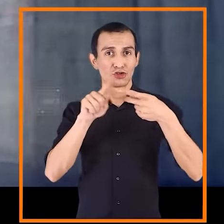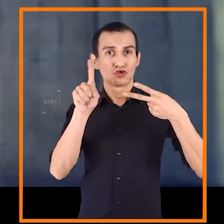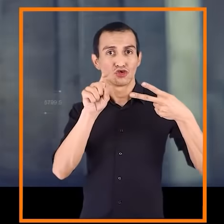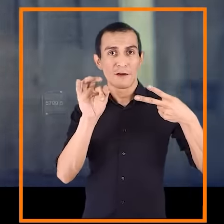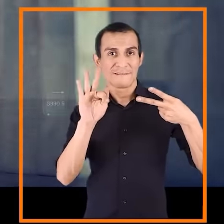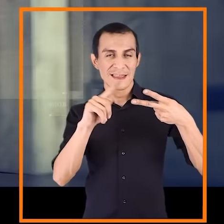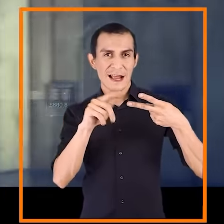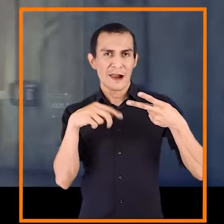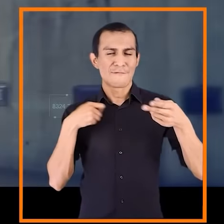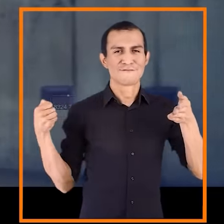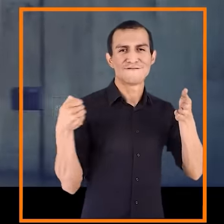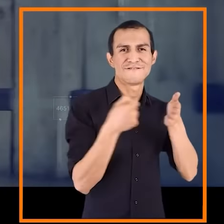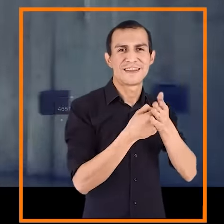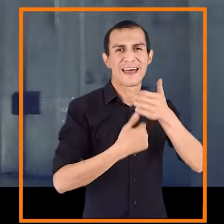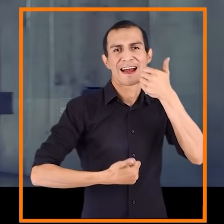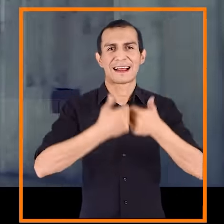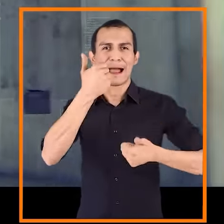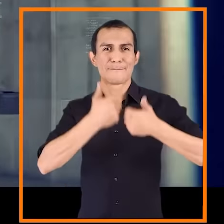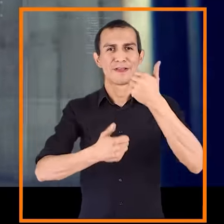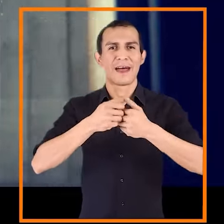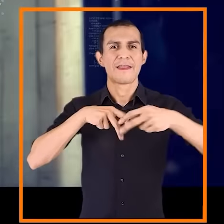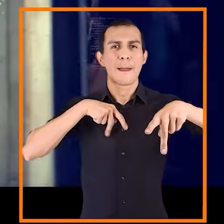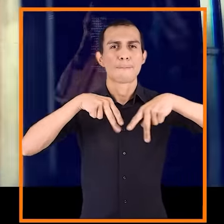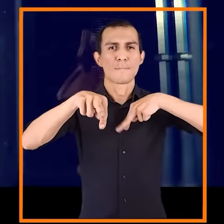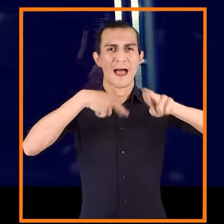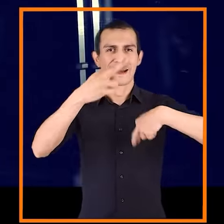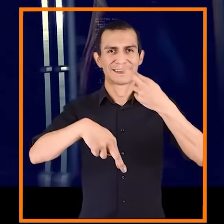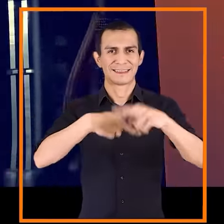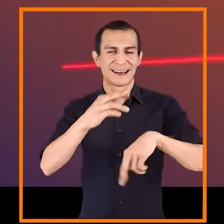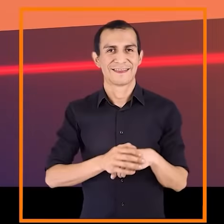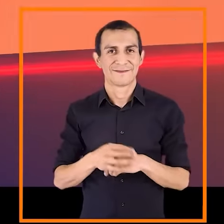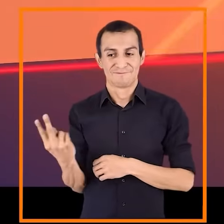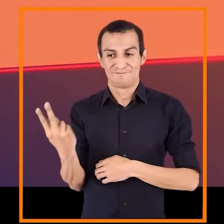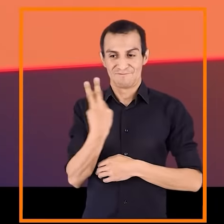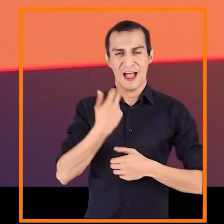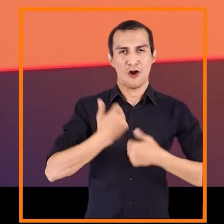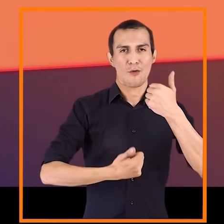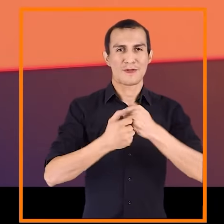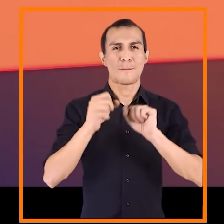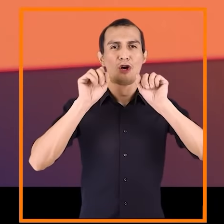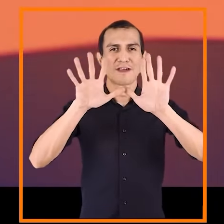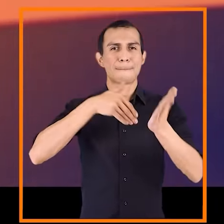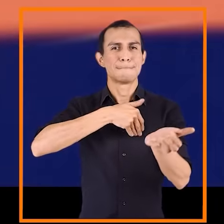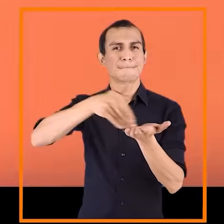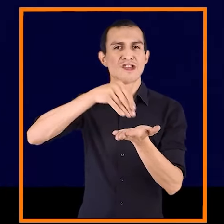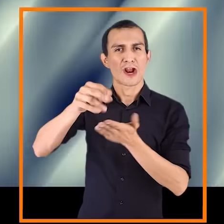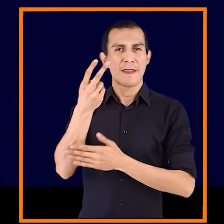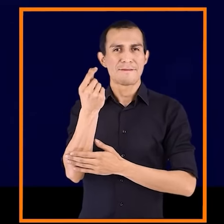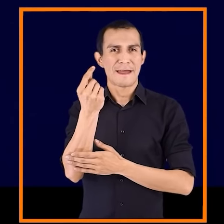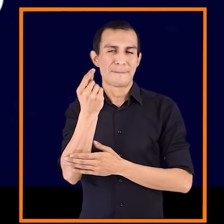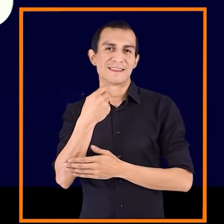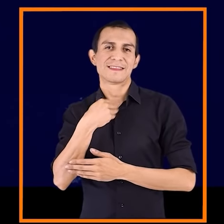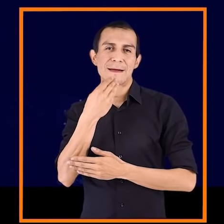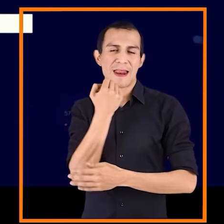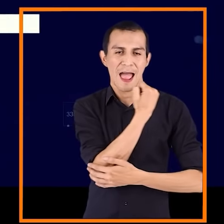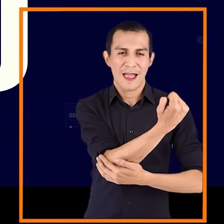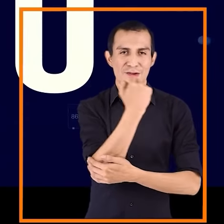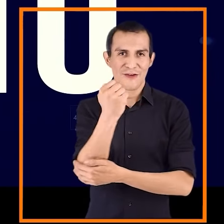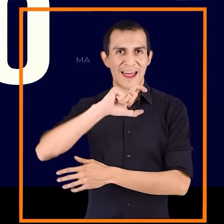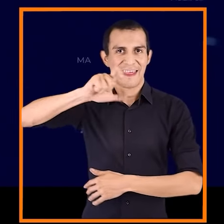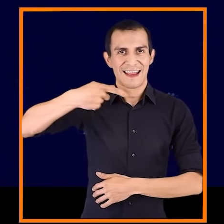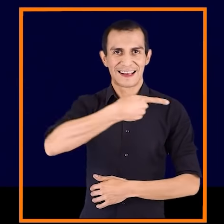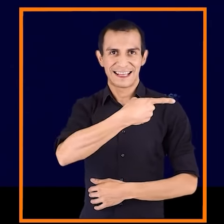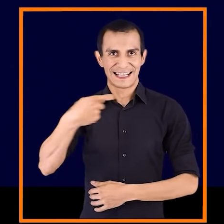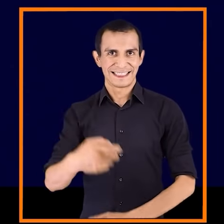y Sofía Lillo son finalistas del Campeonato de Moda Circular y vienen a competir por los 10 millones de pesos y la mentoría